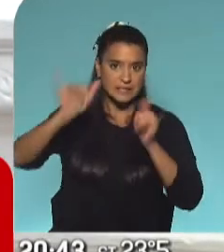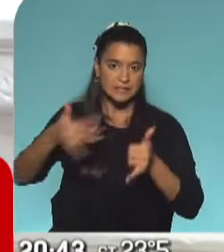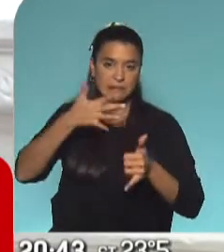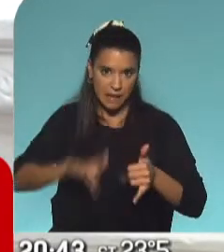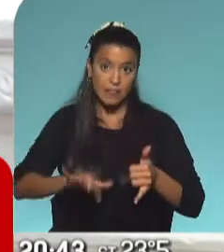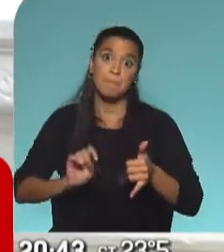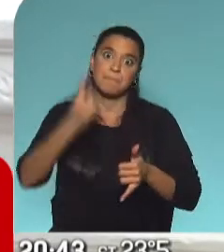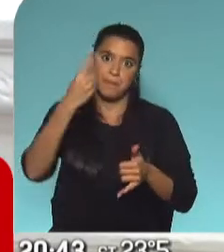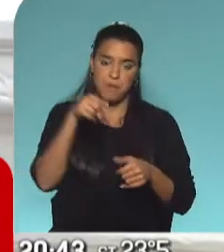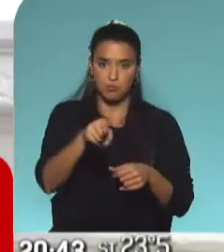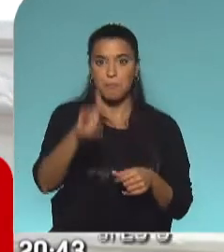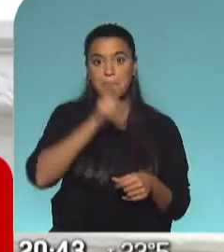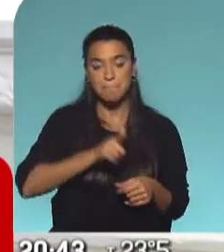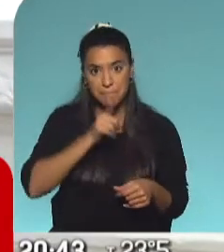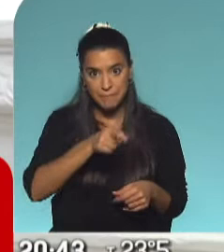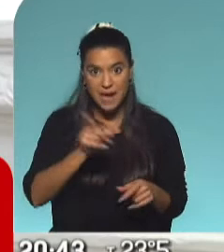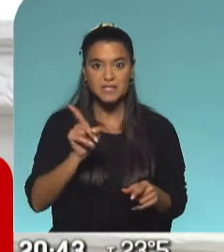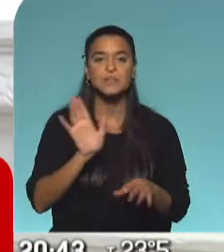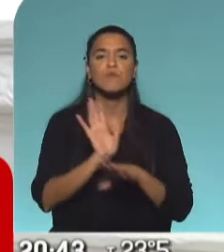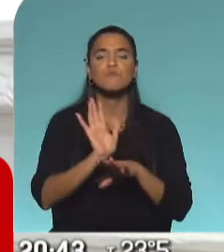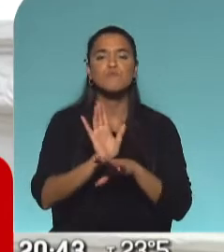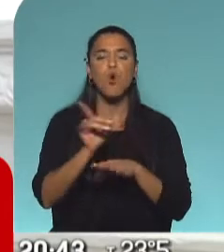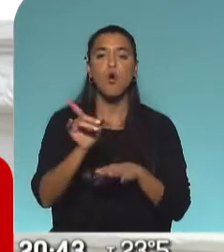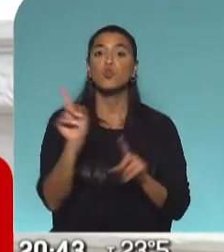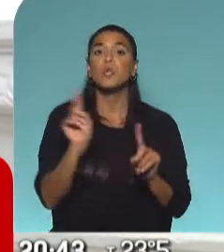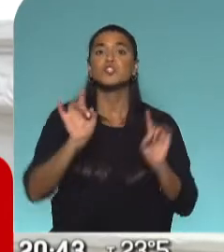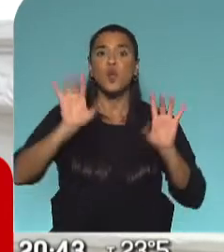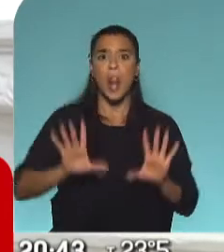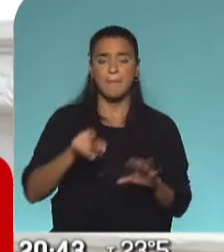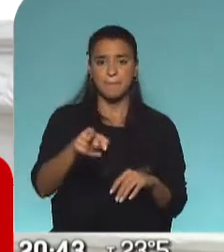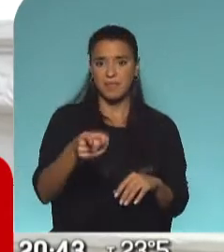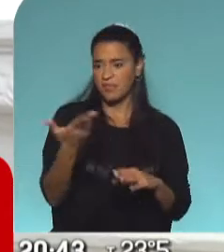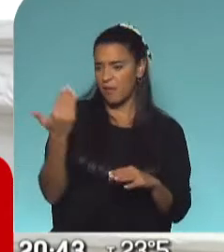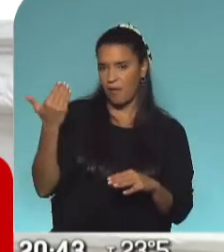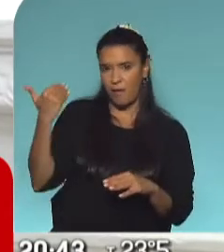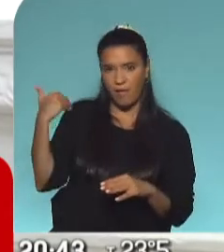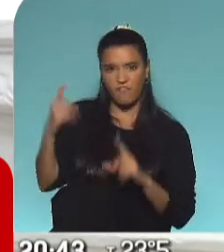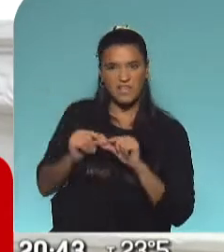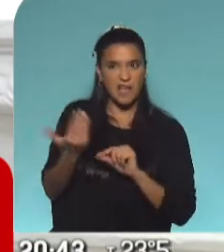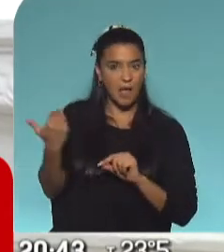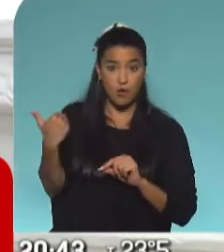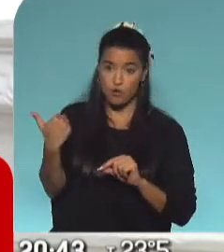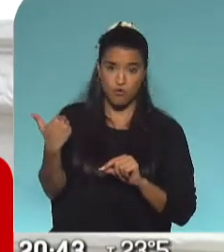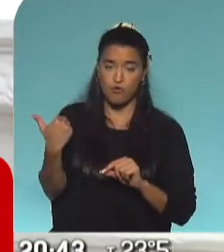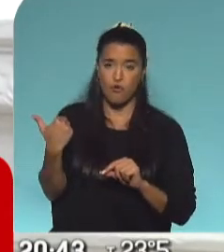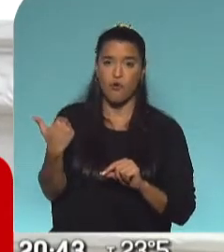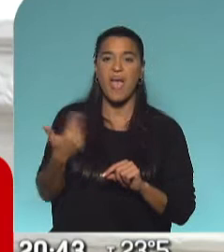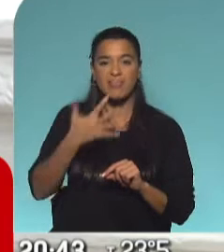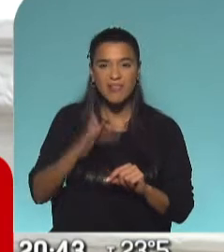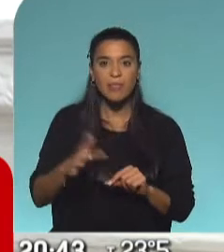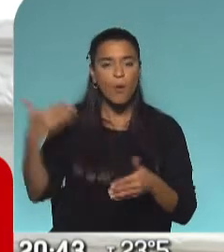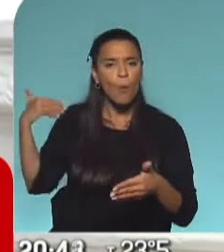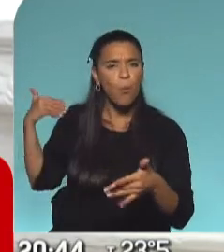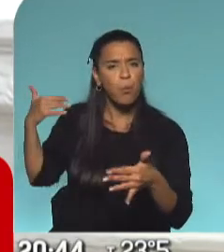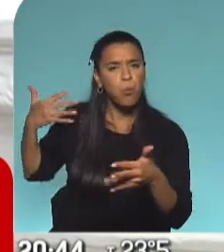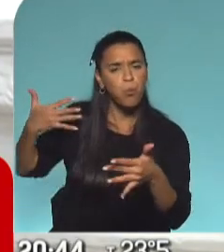Me parece que esto hay que buscarlo no solo en los últimos días o en las últimas fechas, sino entender todo el tránsito